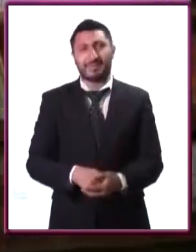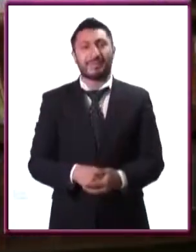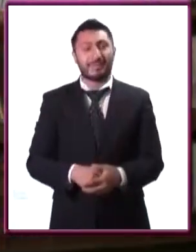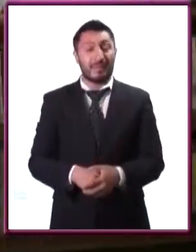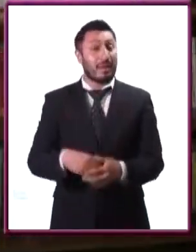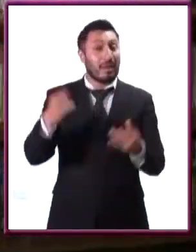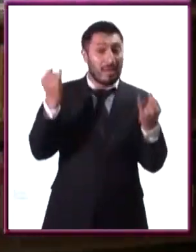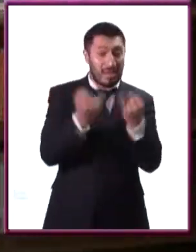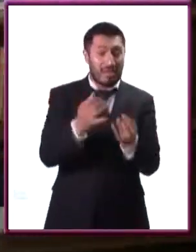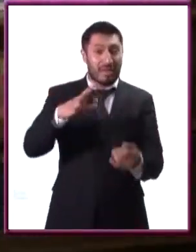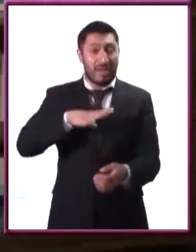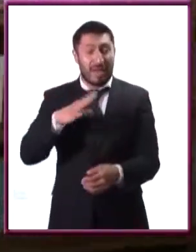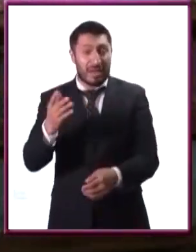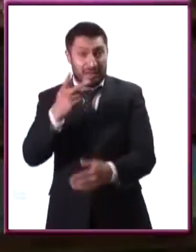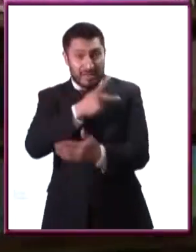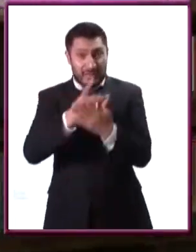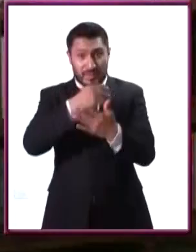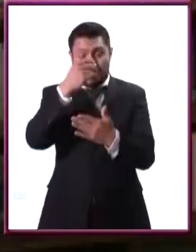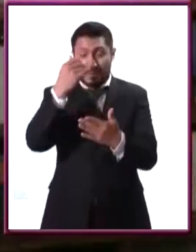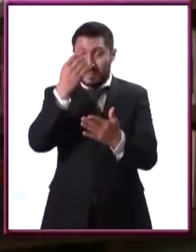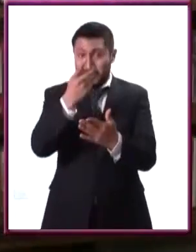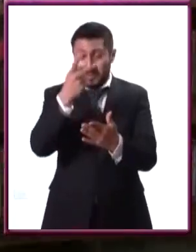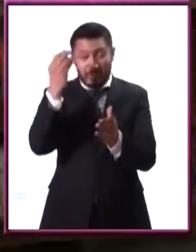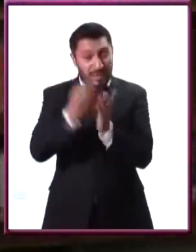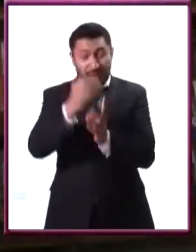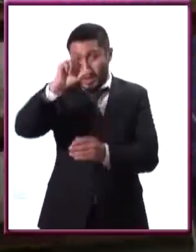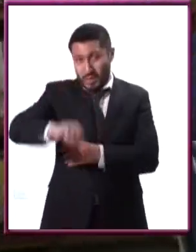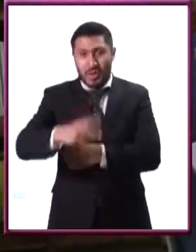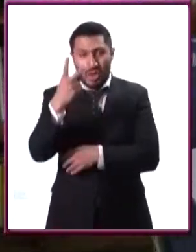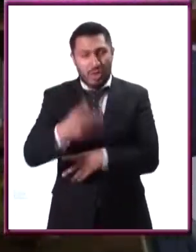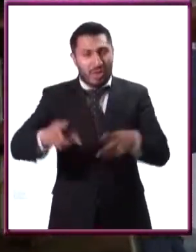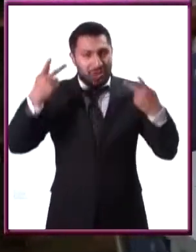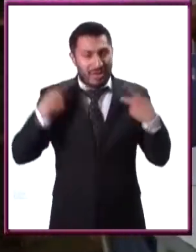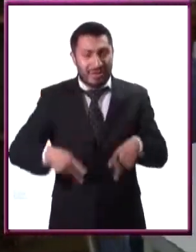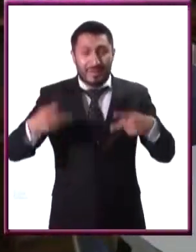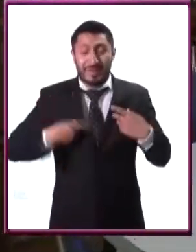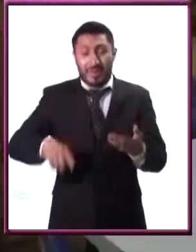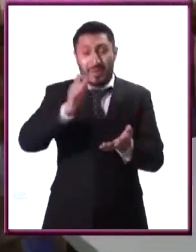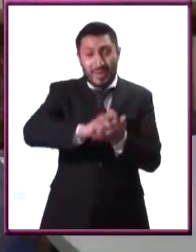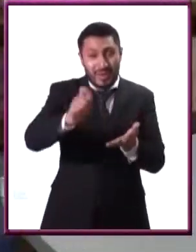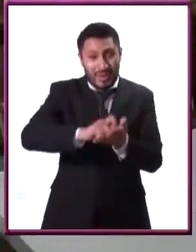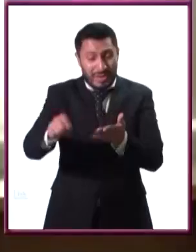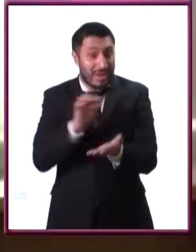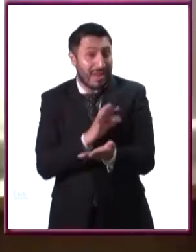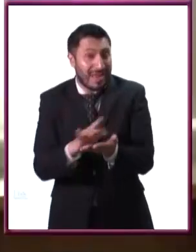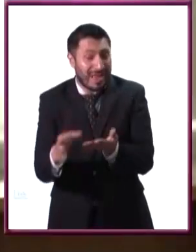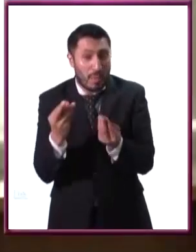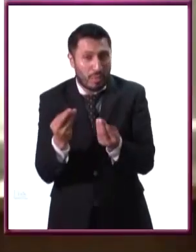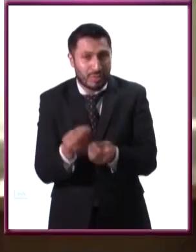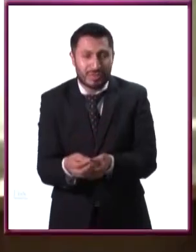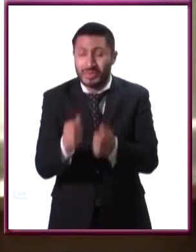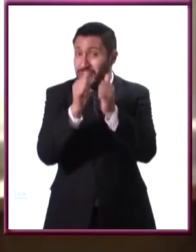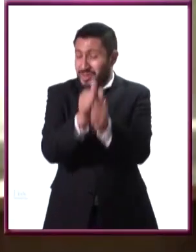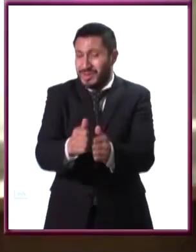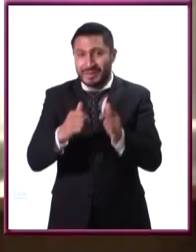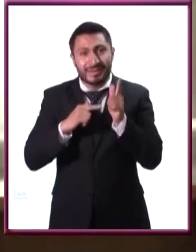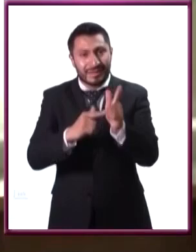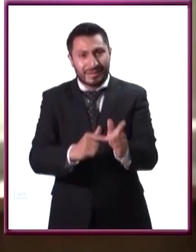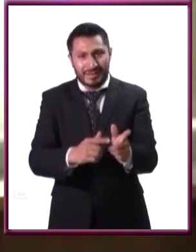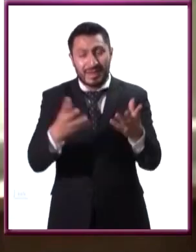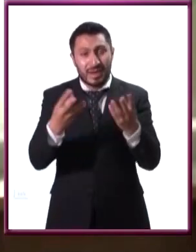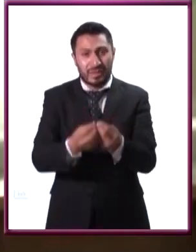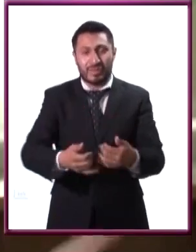hoy. También nos acompañarán en nuestro programa dos escritores y voraces lectores. Quédense con